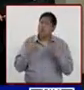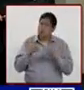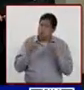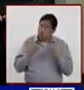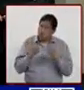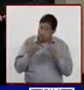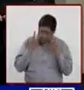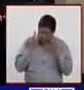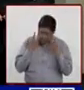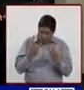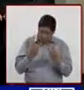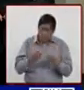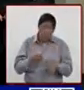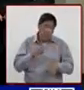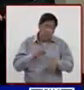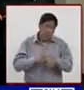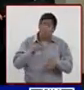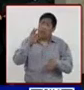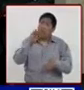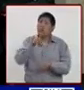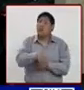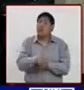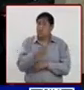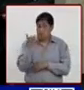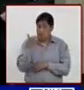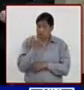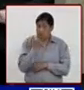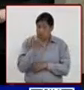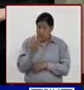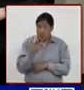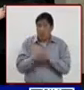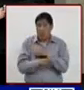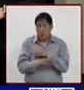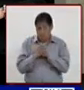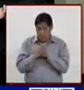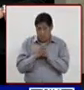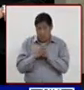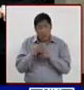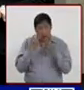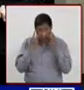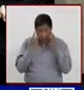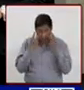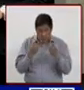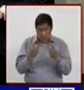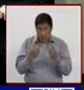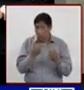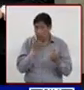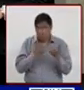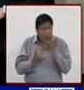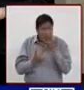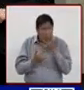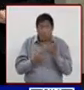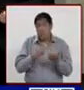como ustedes lo están viendo. 9 de la noche ha ocurrido estos dos atracos y ustedes lo han visto justamente a través de Al Día.